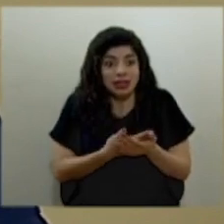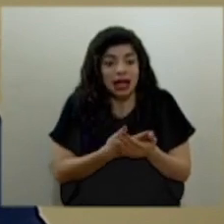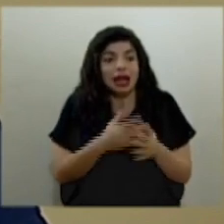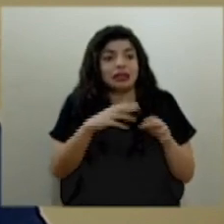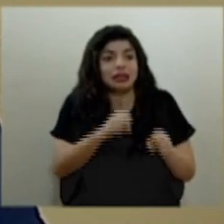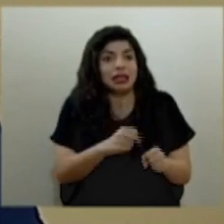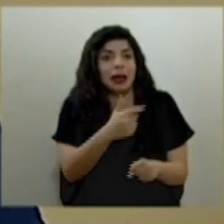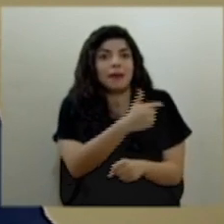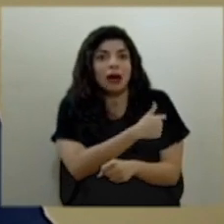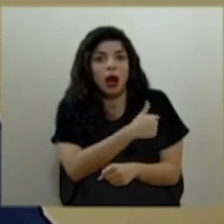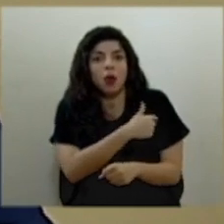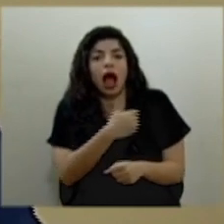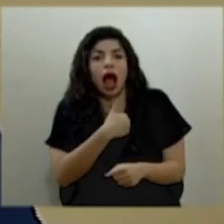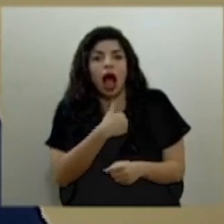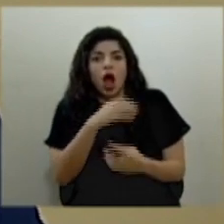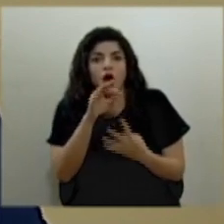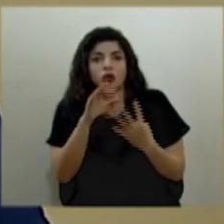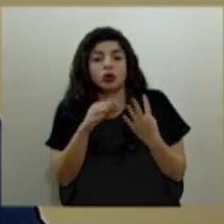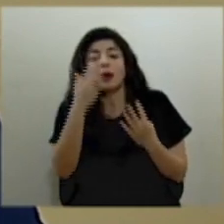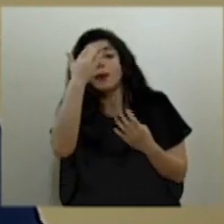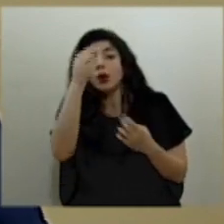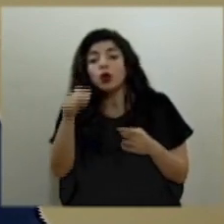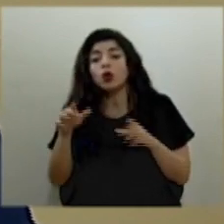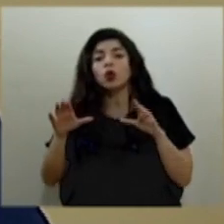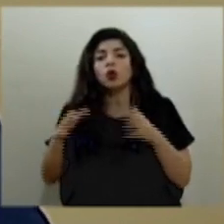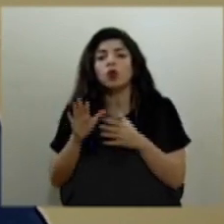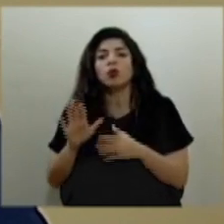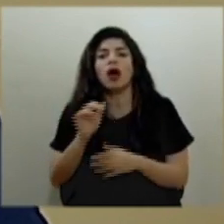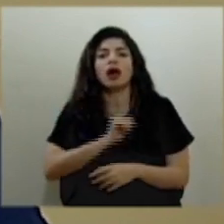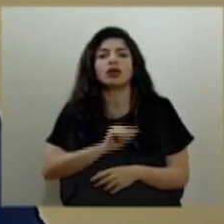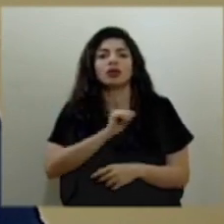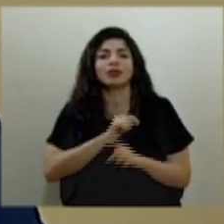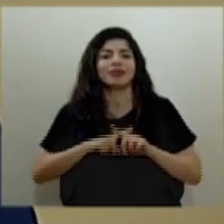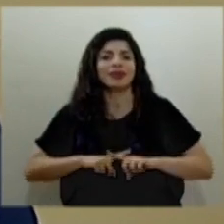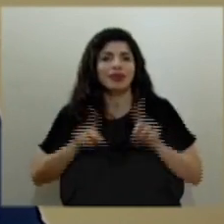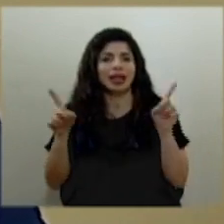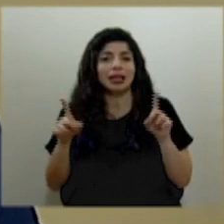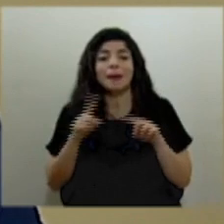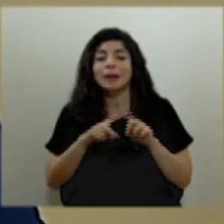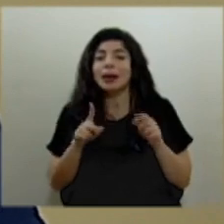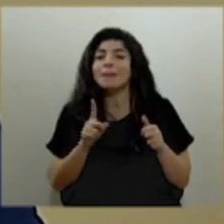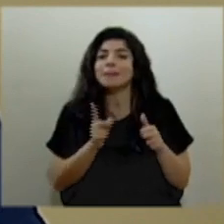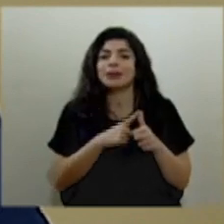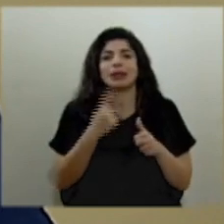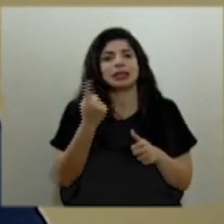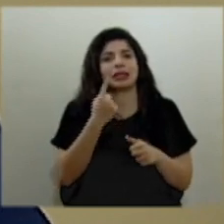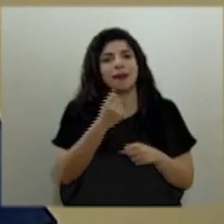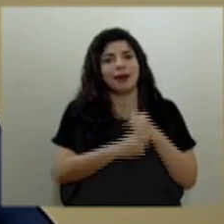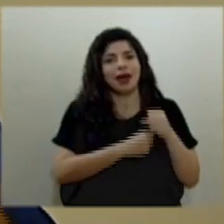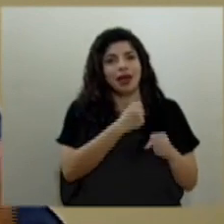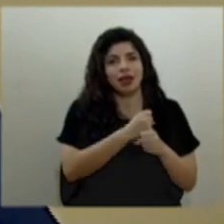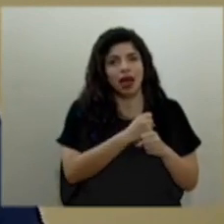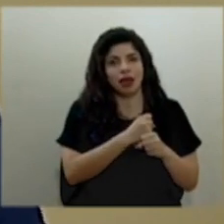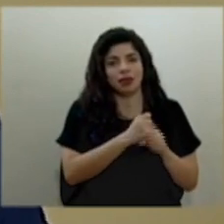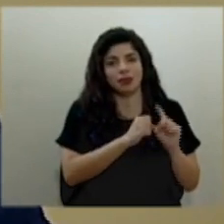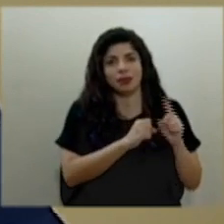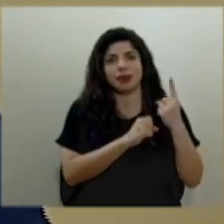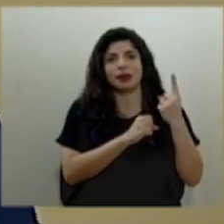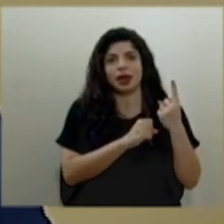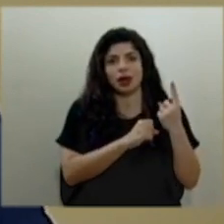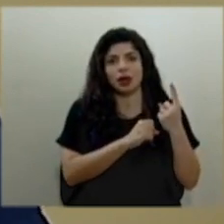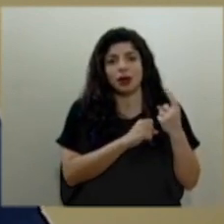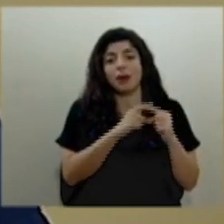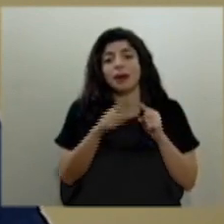vacunan, y es porque es un grupo con un comportamiento diferente, pero la priorización es por edad. Y también varía